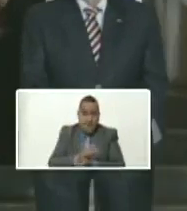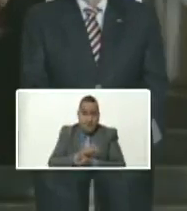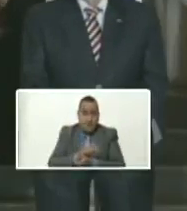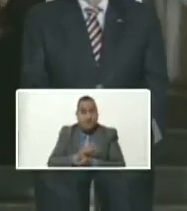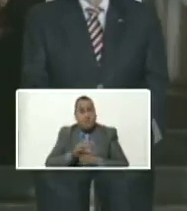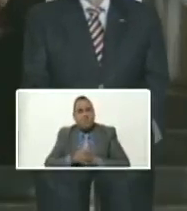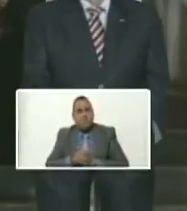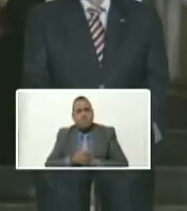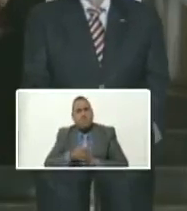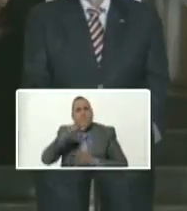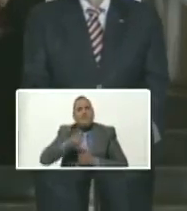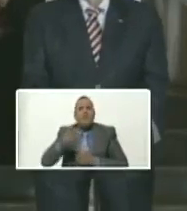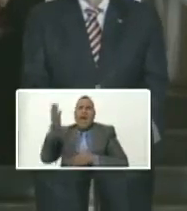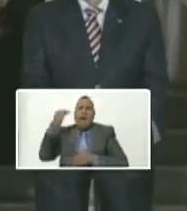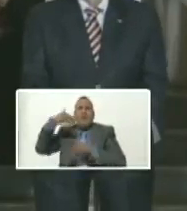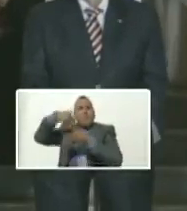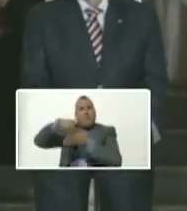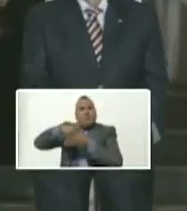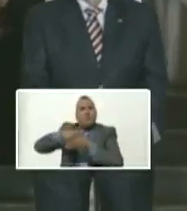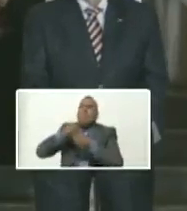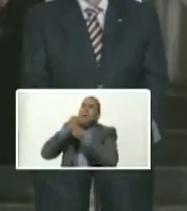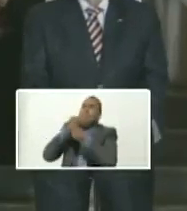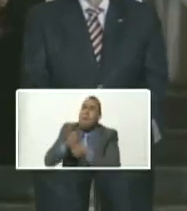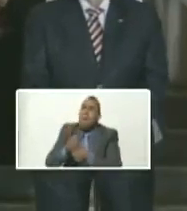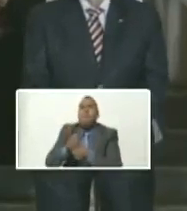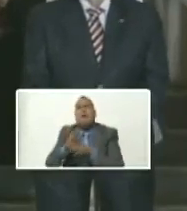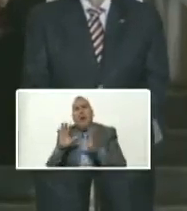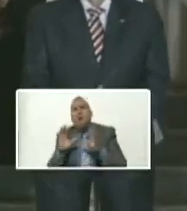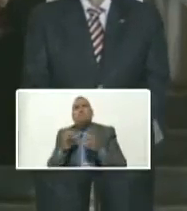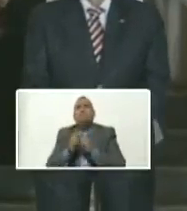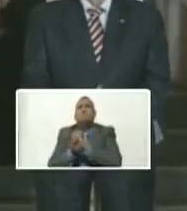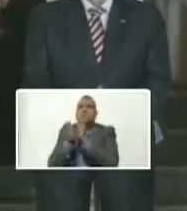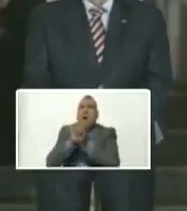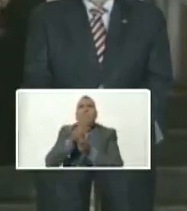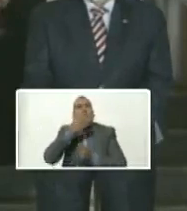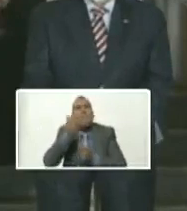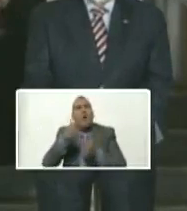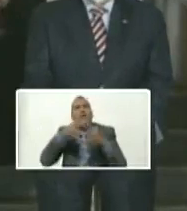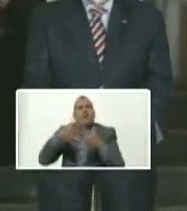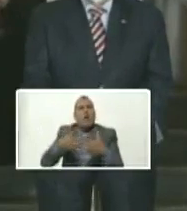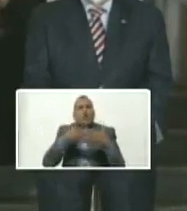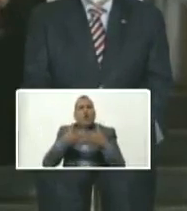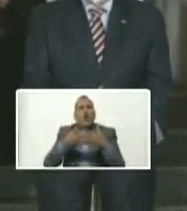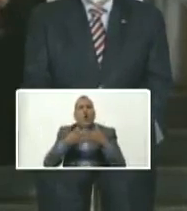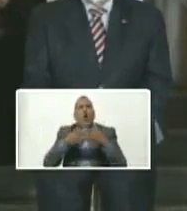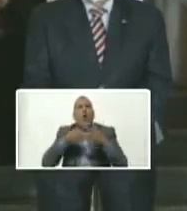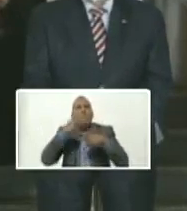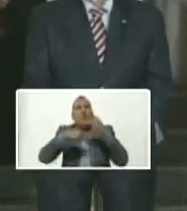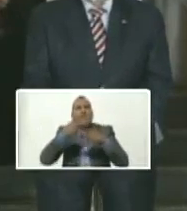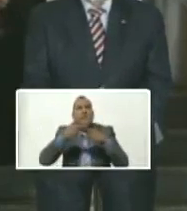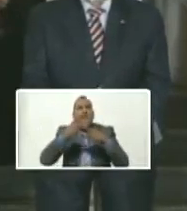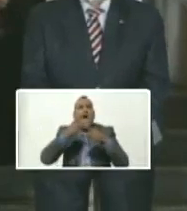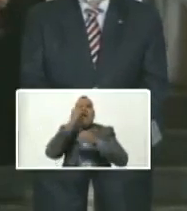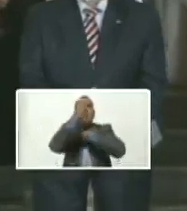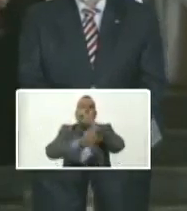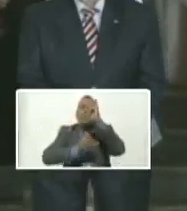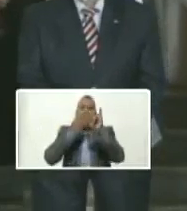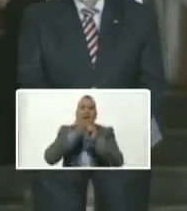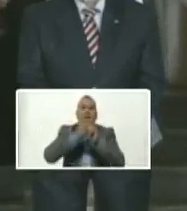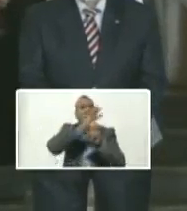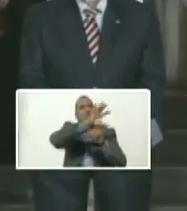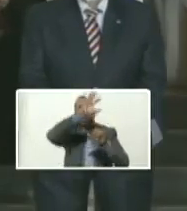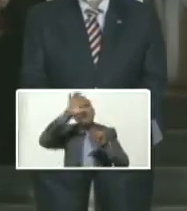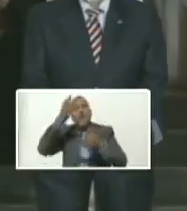Biden fueran grandes cambios de la política interna y la política internacional. Los pueblos de América Latina esperamos grandes